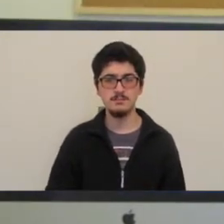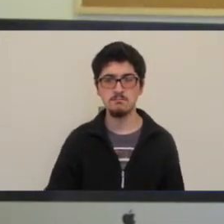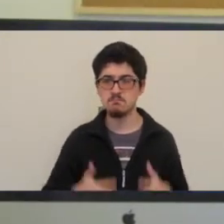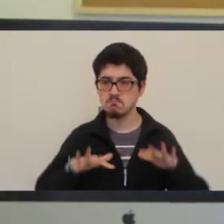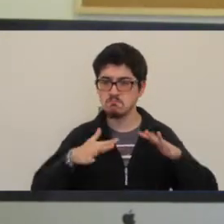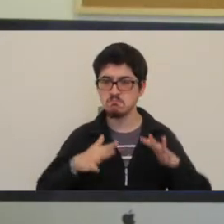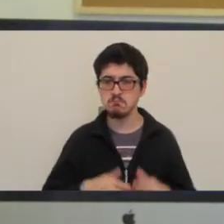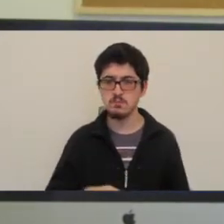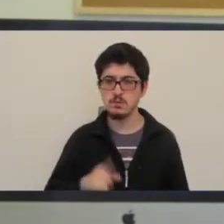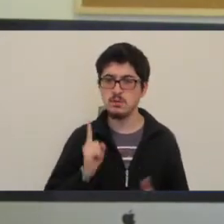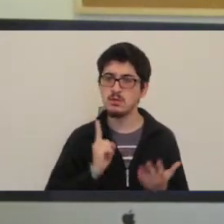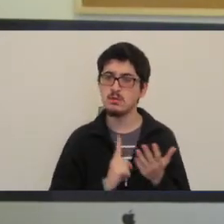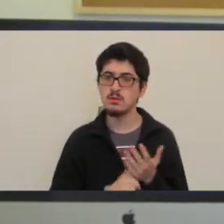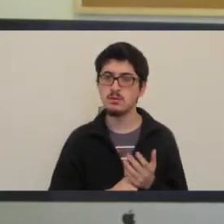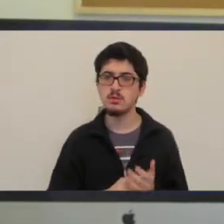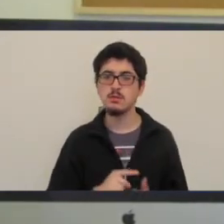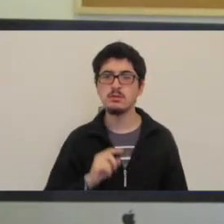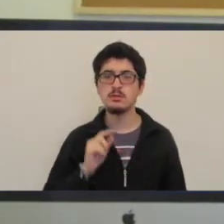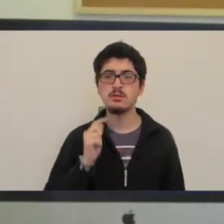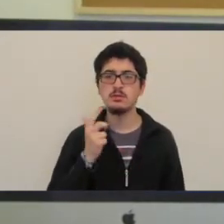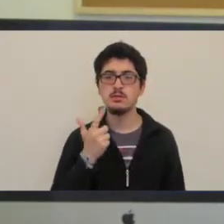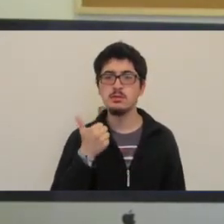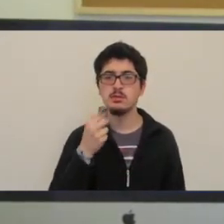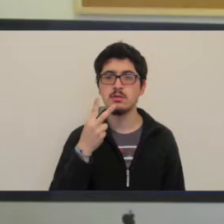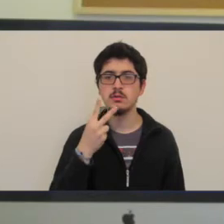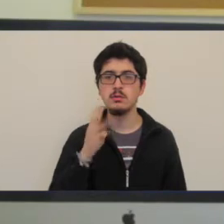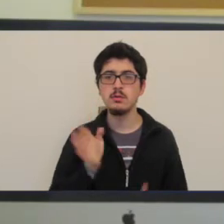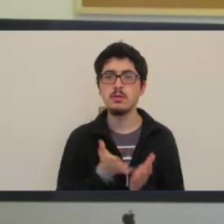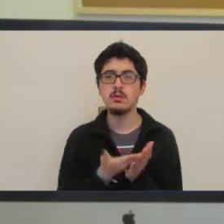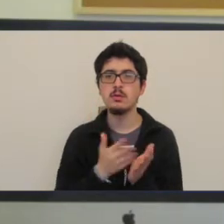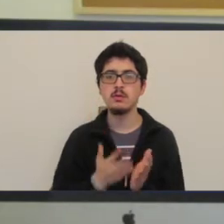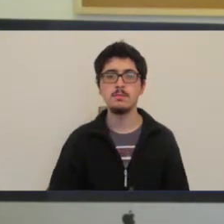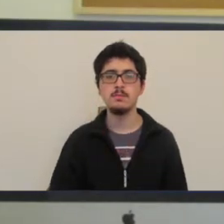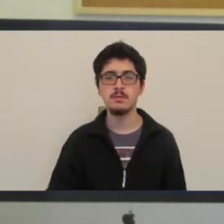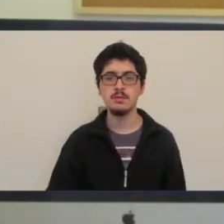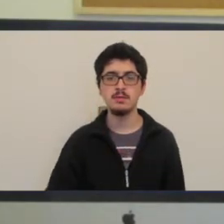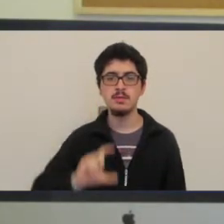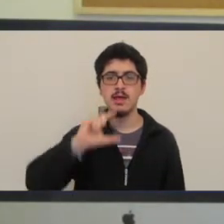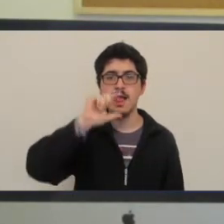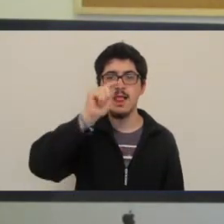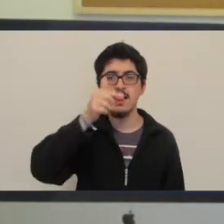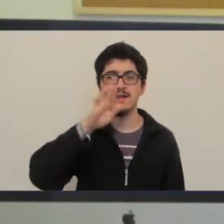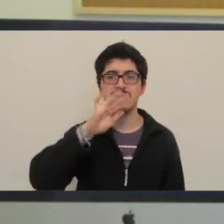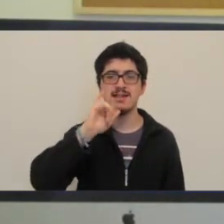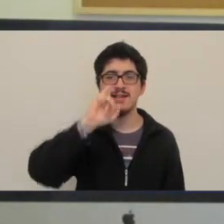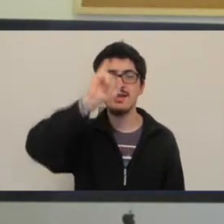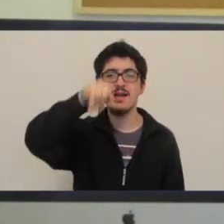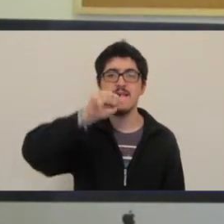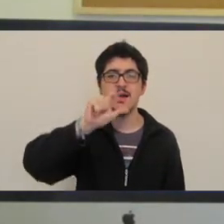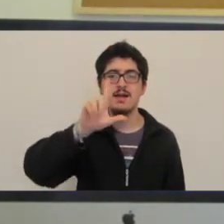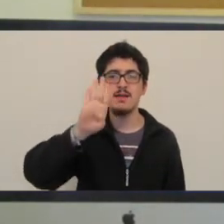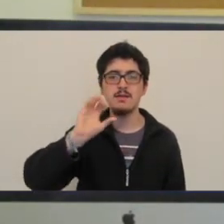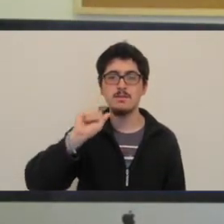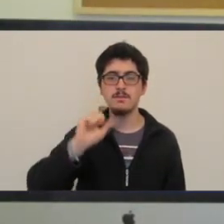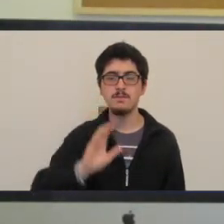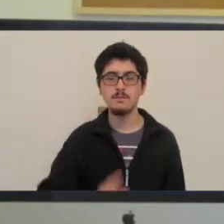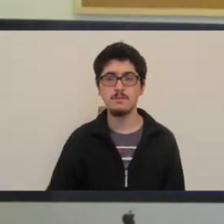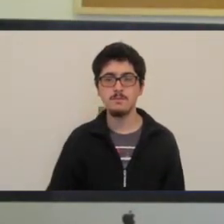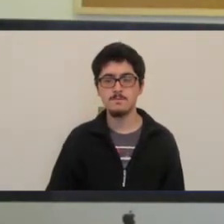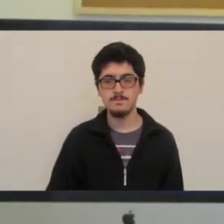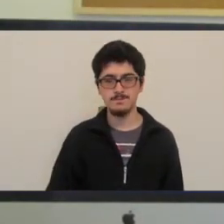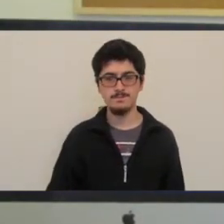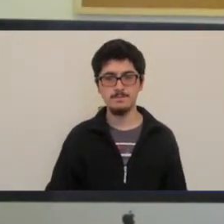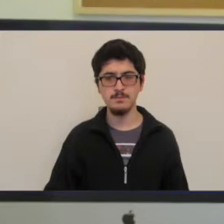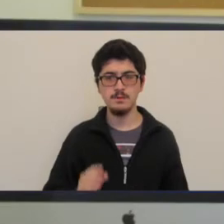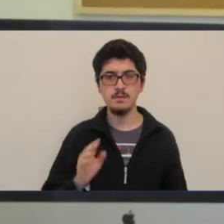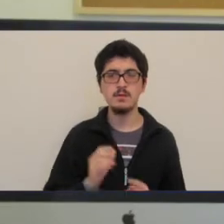tiene aproximadamente 162 páginas. La editorial que lo hizo es Grijalbo y está escrito por